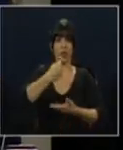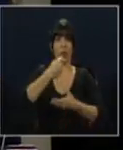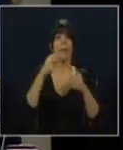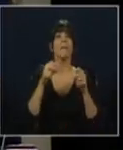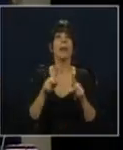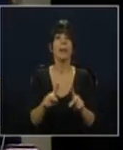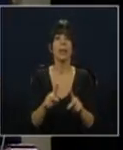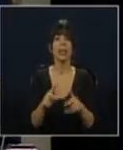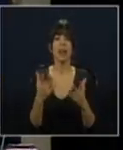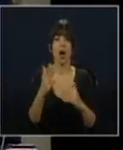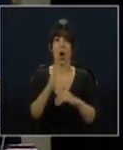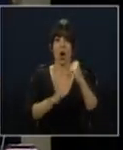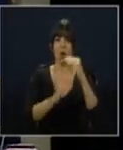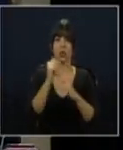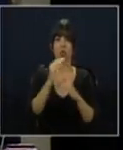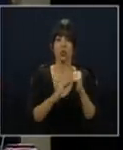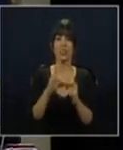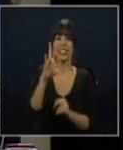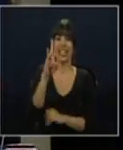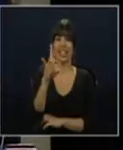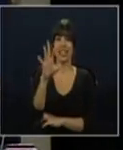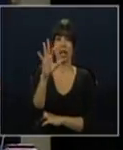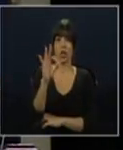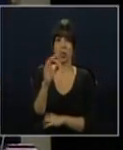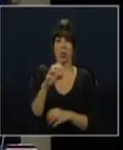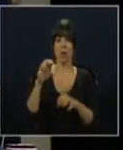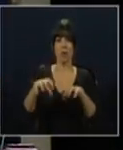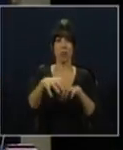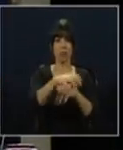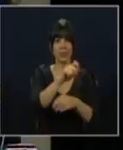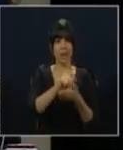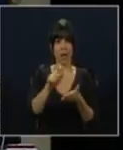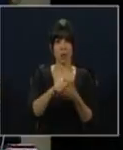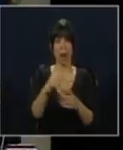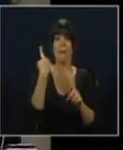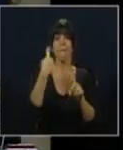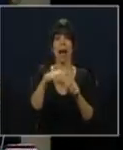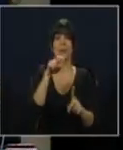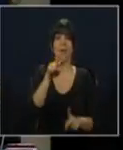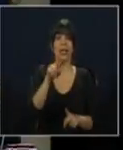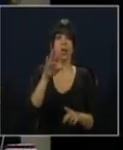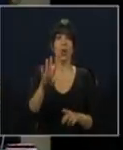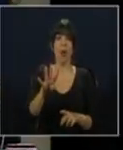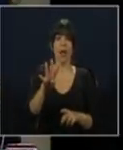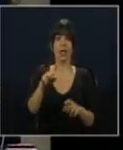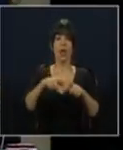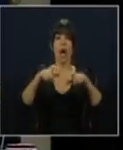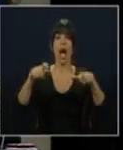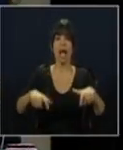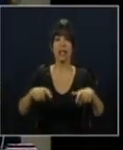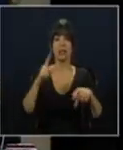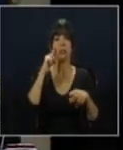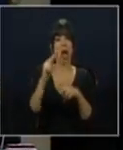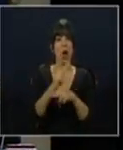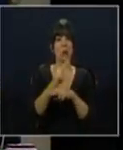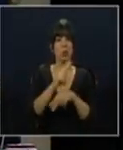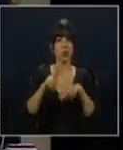la construcción de 79 centros educativos y 24 canchas multiuso, el